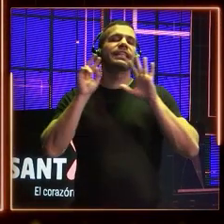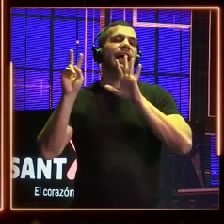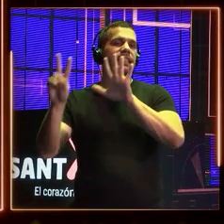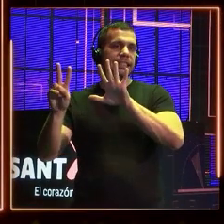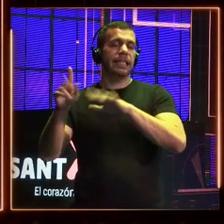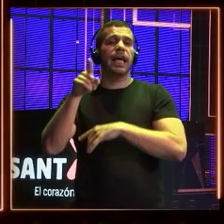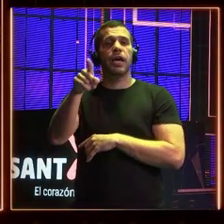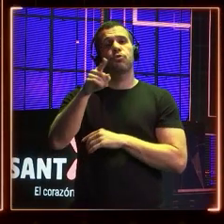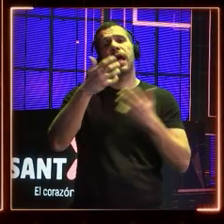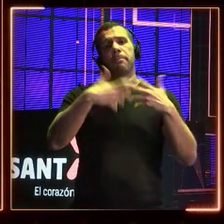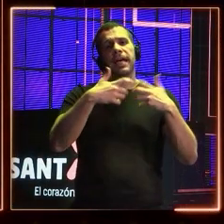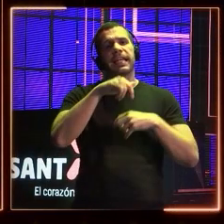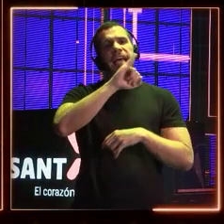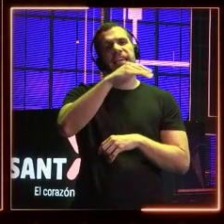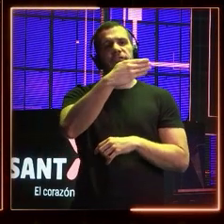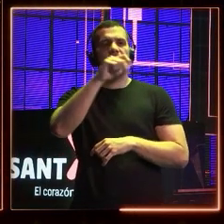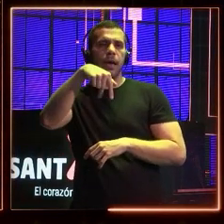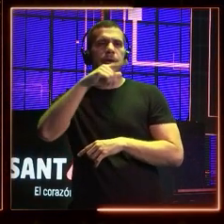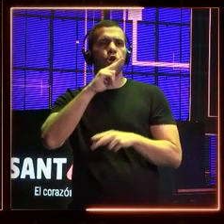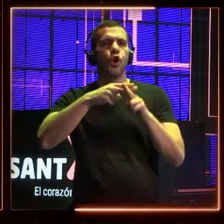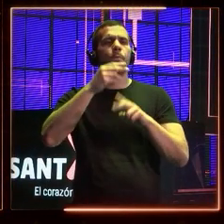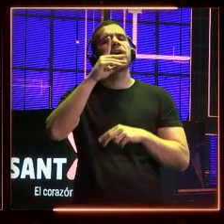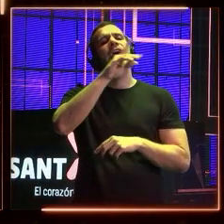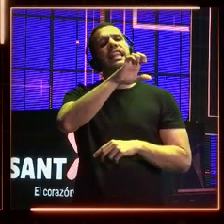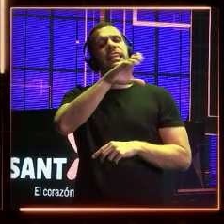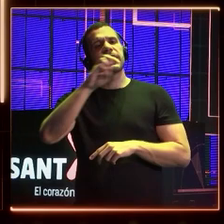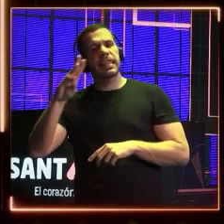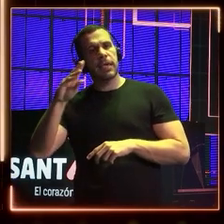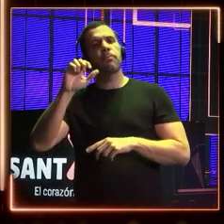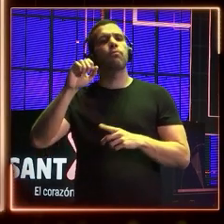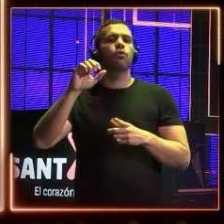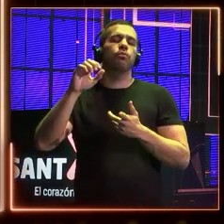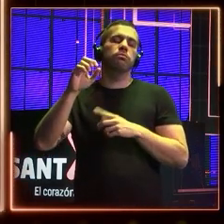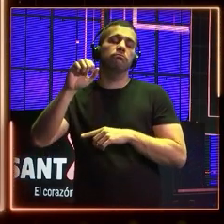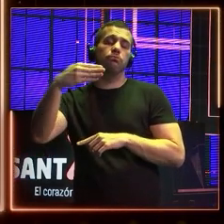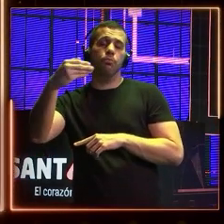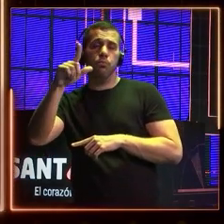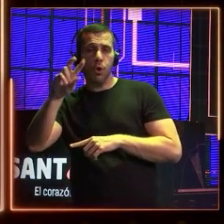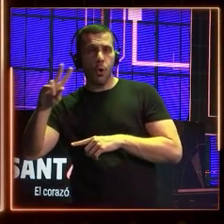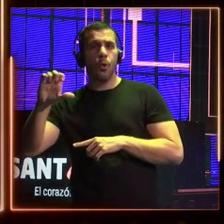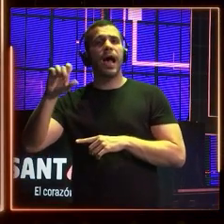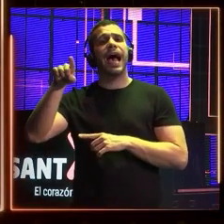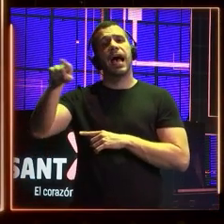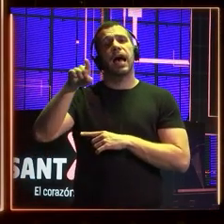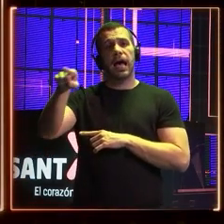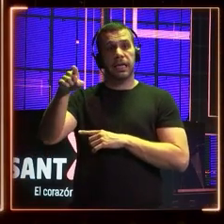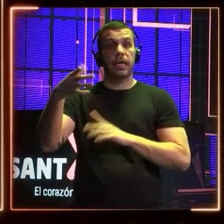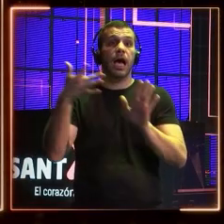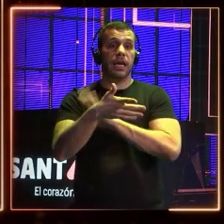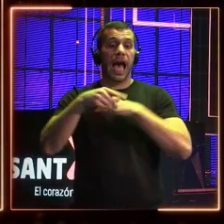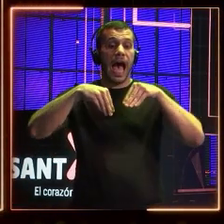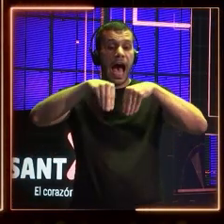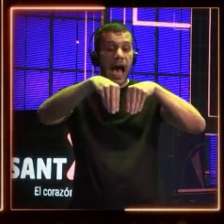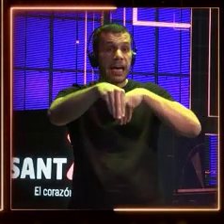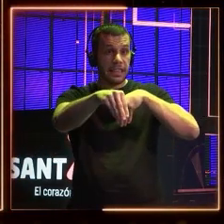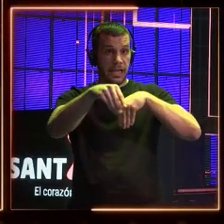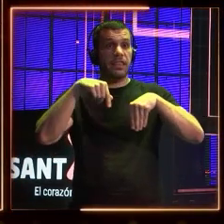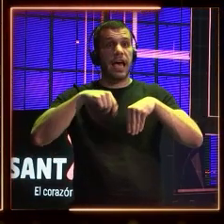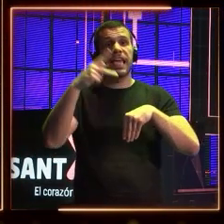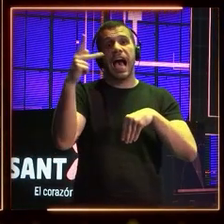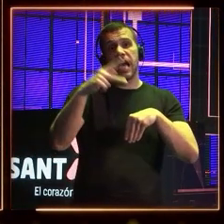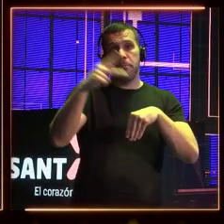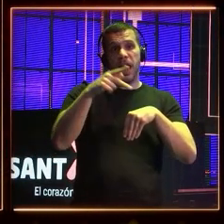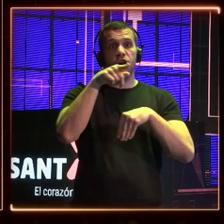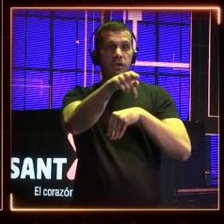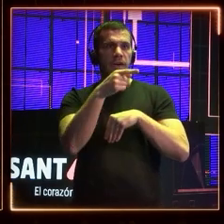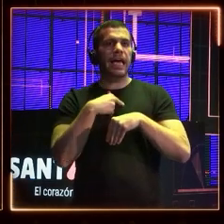máquina de IBM conocida como Deep Blue ganó a la en aquel entonces campeón mundial de ajedrez el Ruso kasparov y fue un